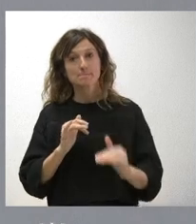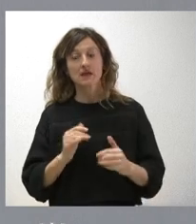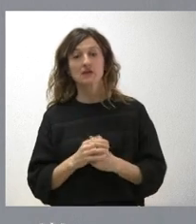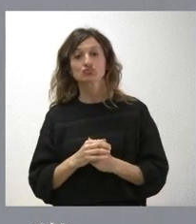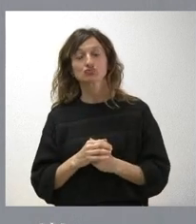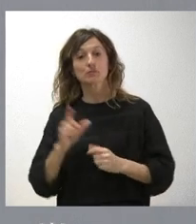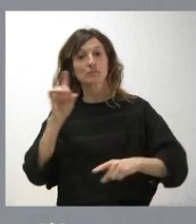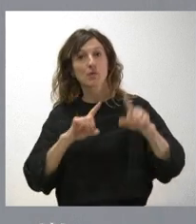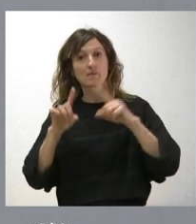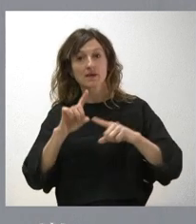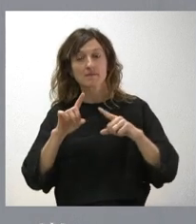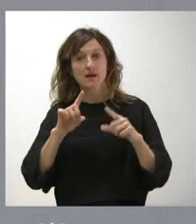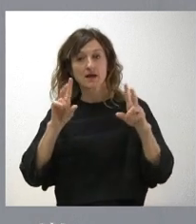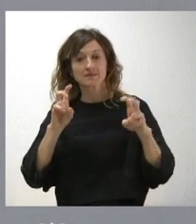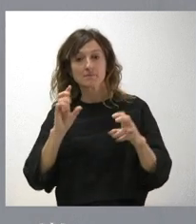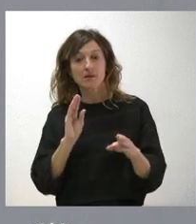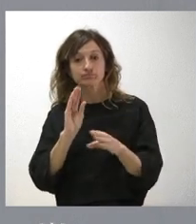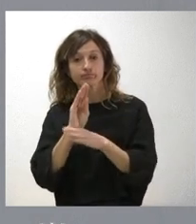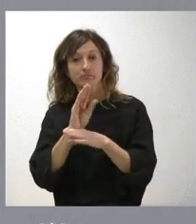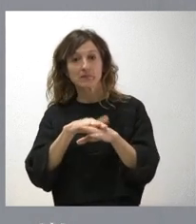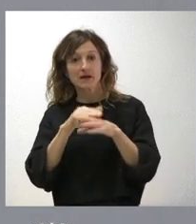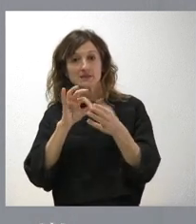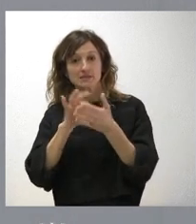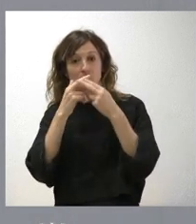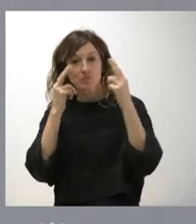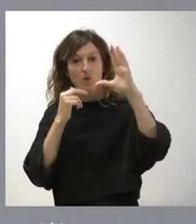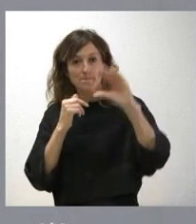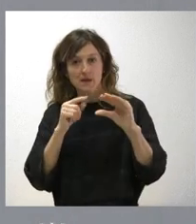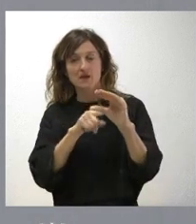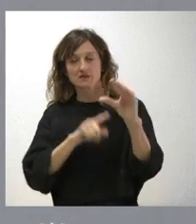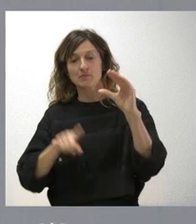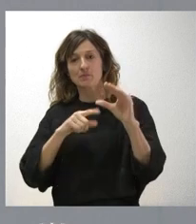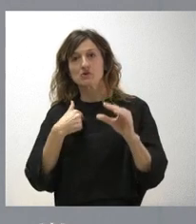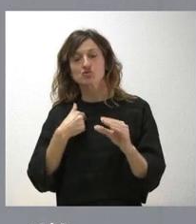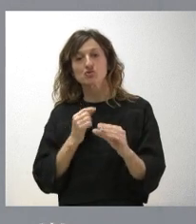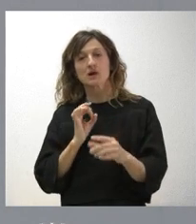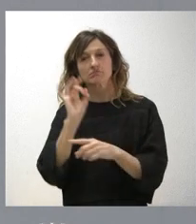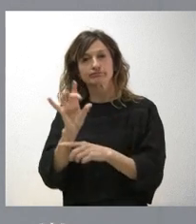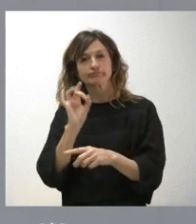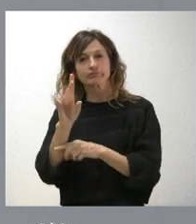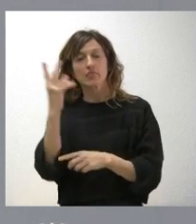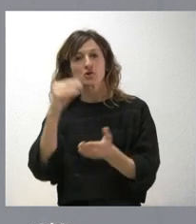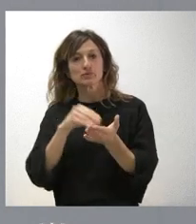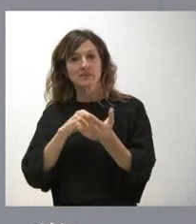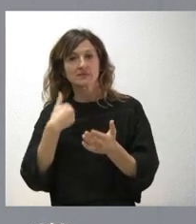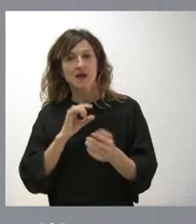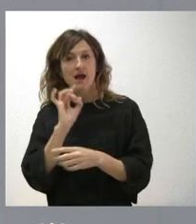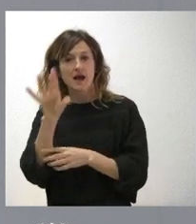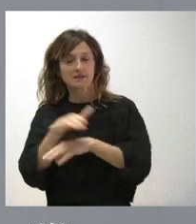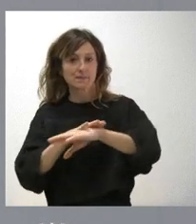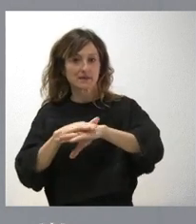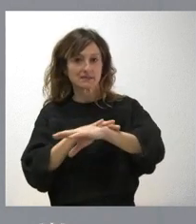problema serio de infra financiación de los servidos públicos en ese sentido es en lo que hemos enviado un par de veces ya Cartas al